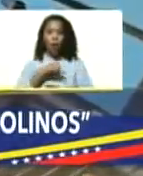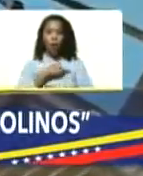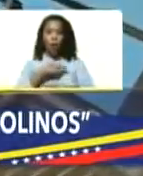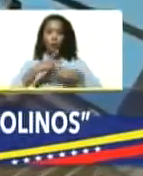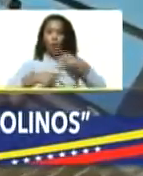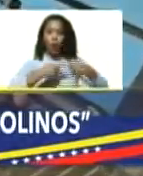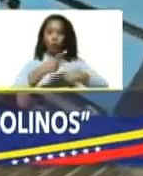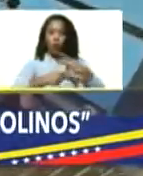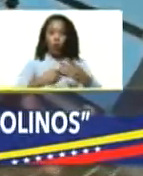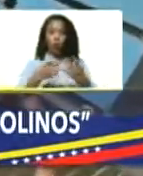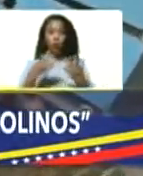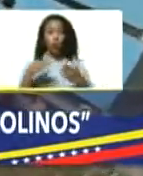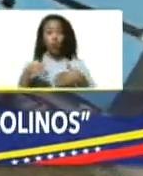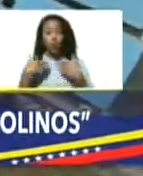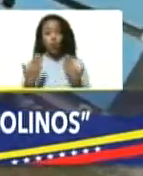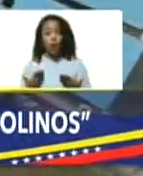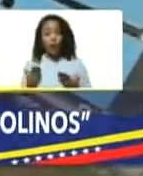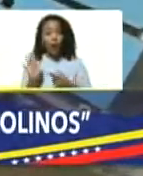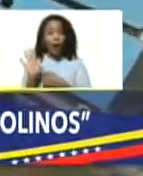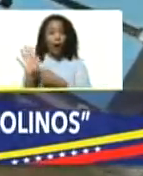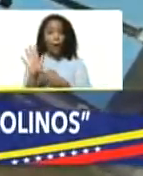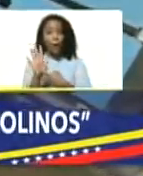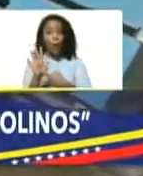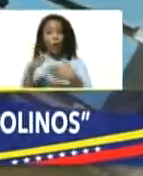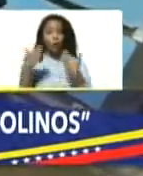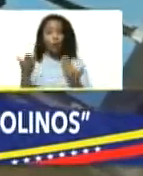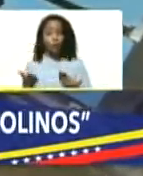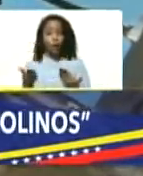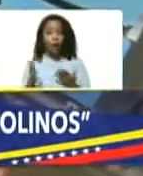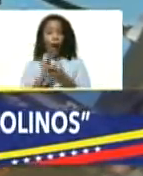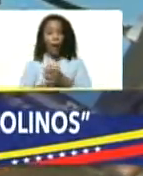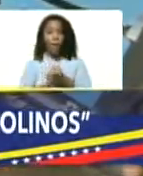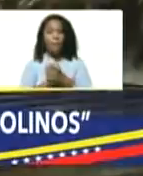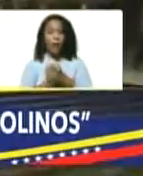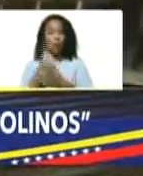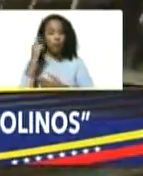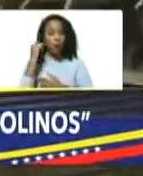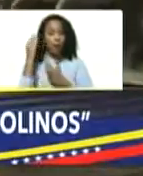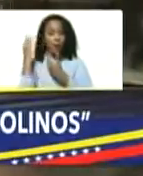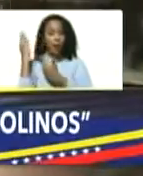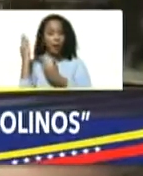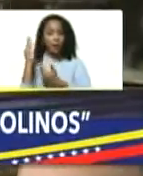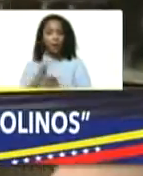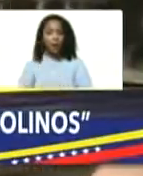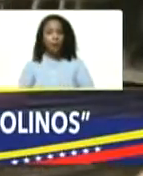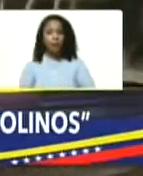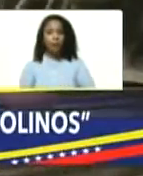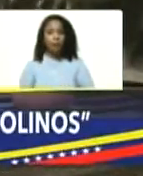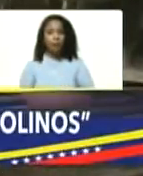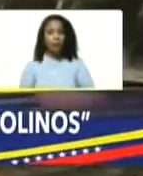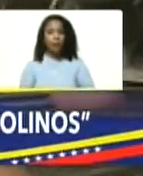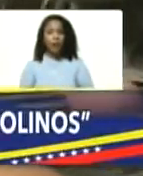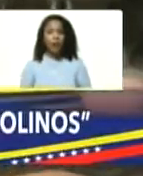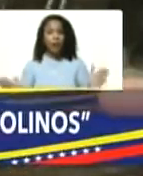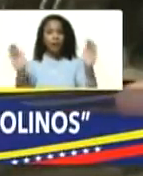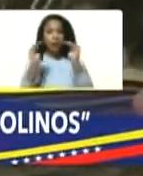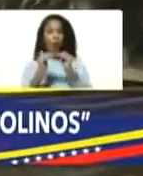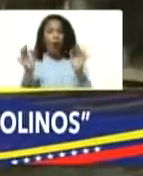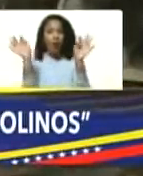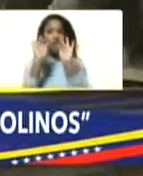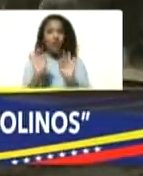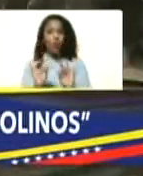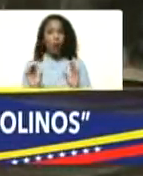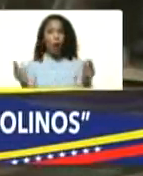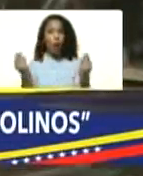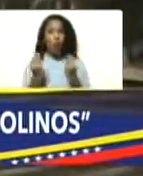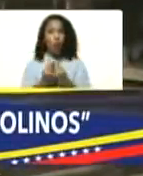productores tal cual el ejemplo de la amiga aurora allá de igual manera junto a